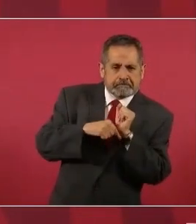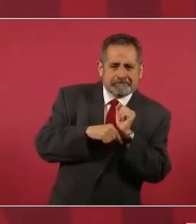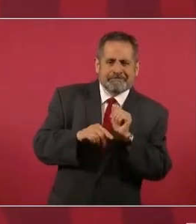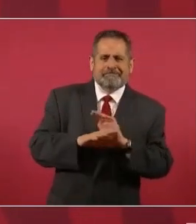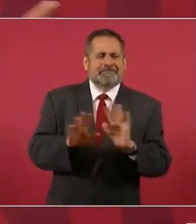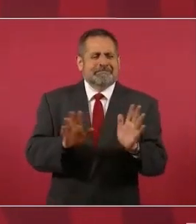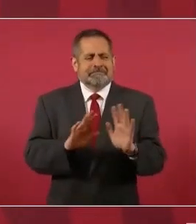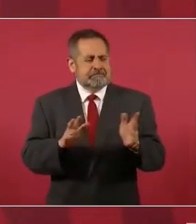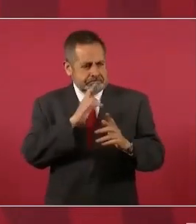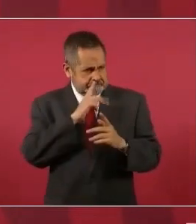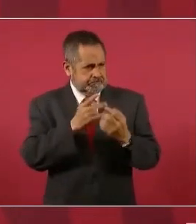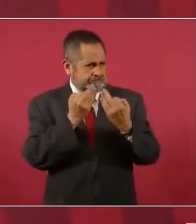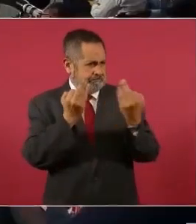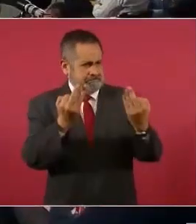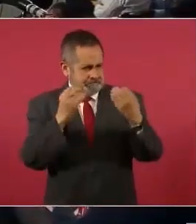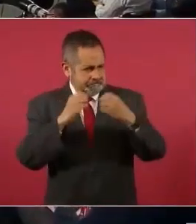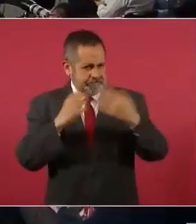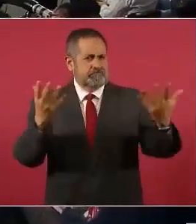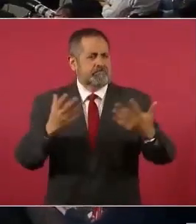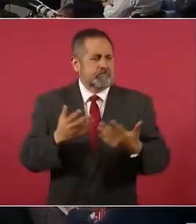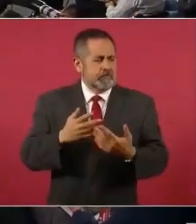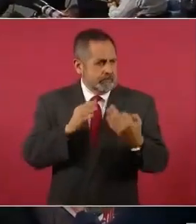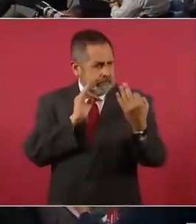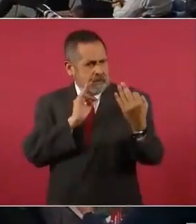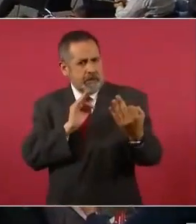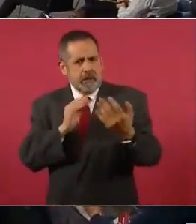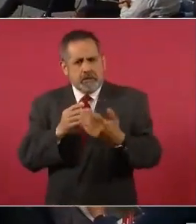Ver que hay un concierto